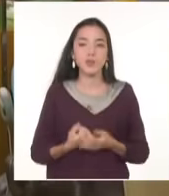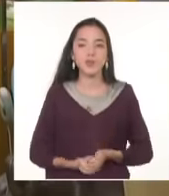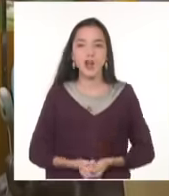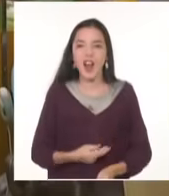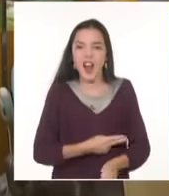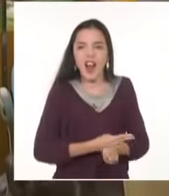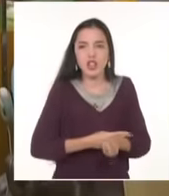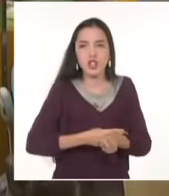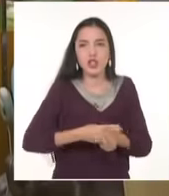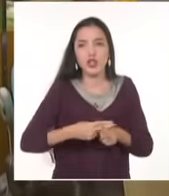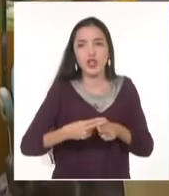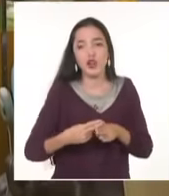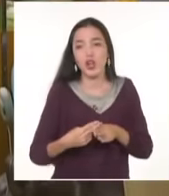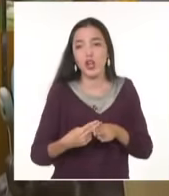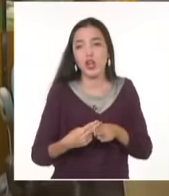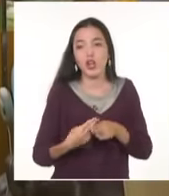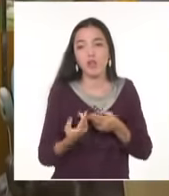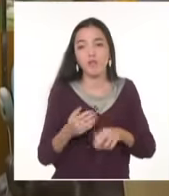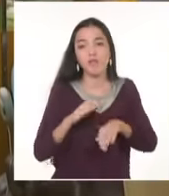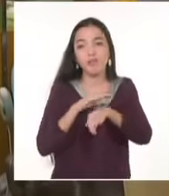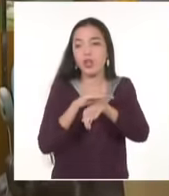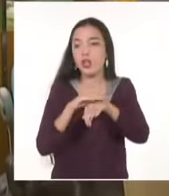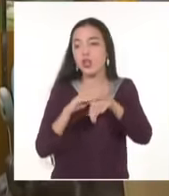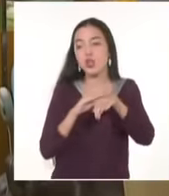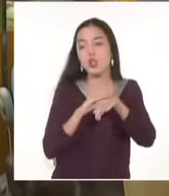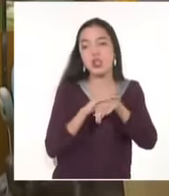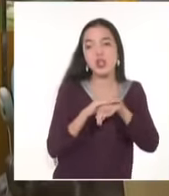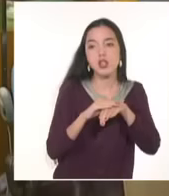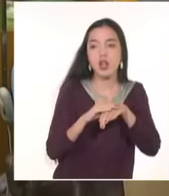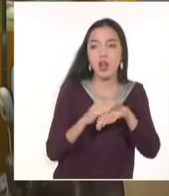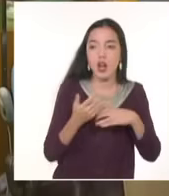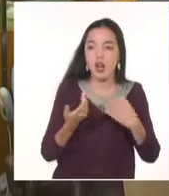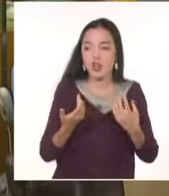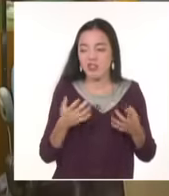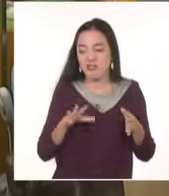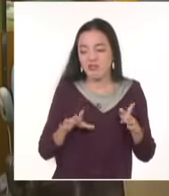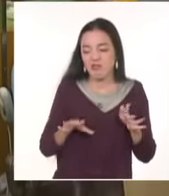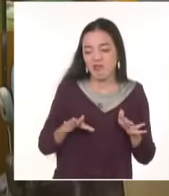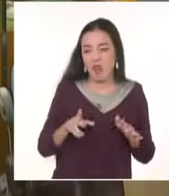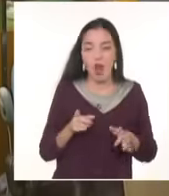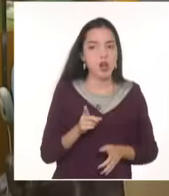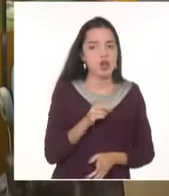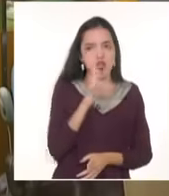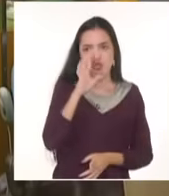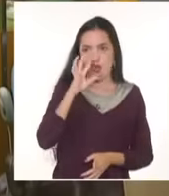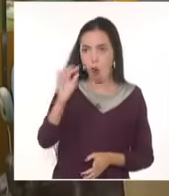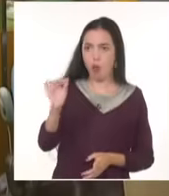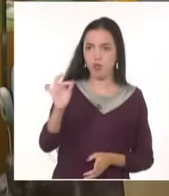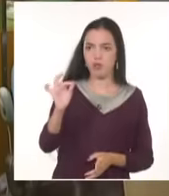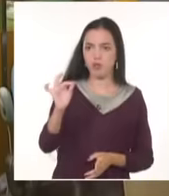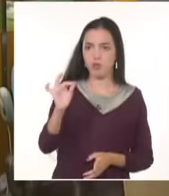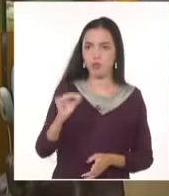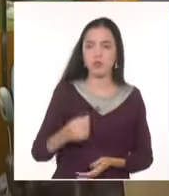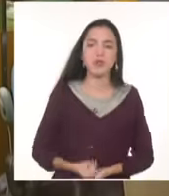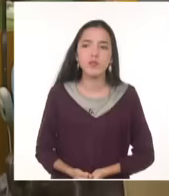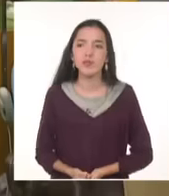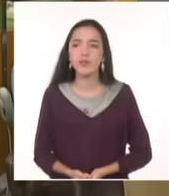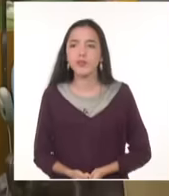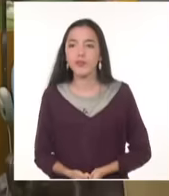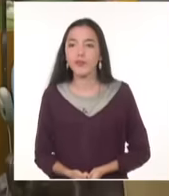perdonará a los indiferentes y no estaremos entre ellos». El genocidio contra el